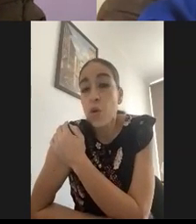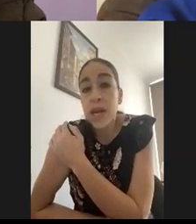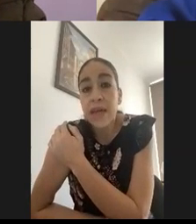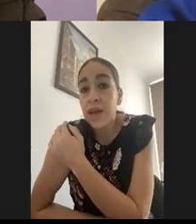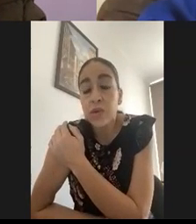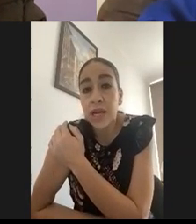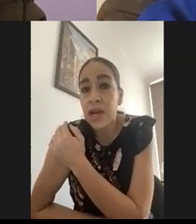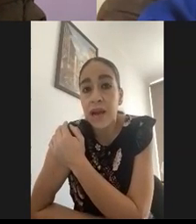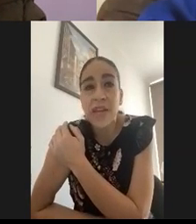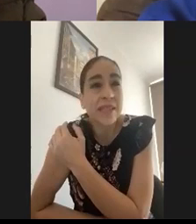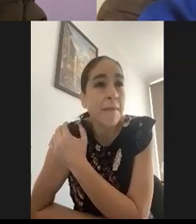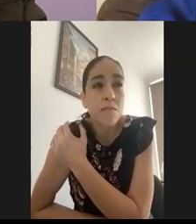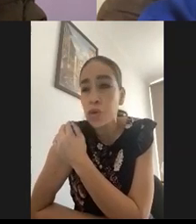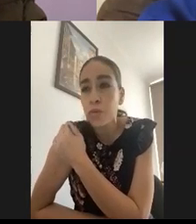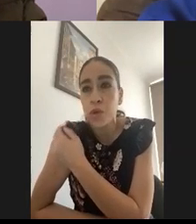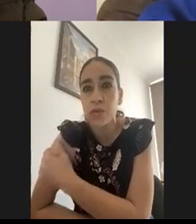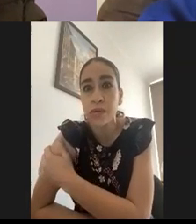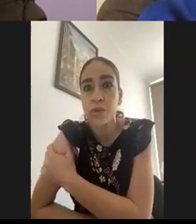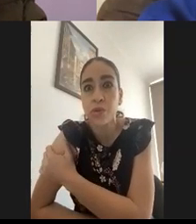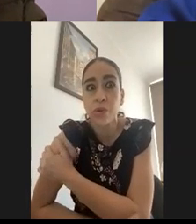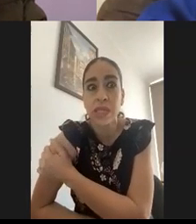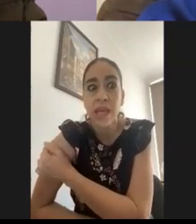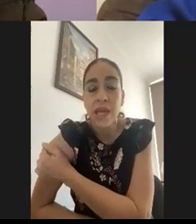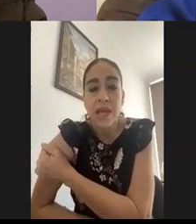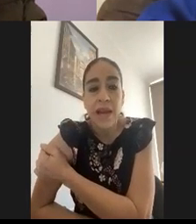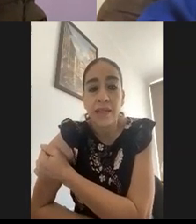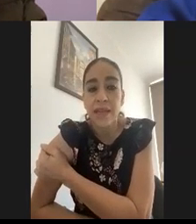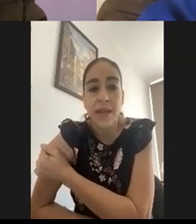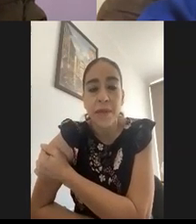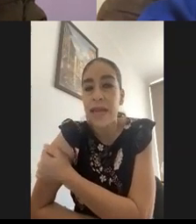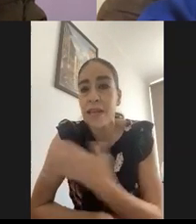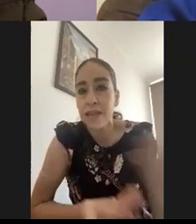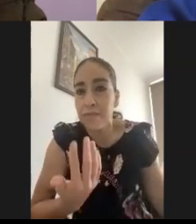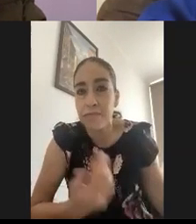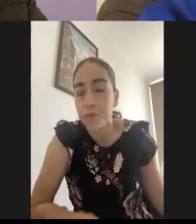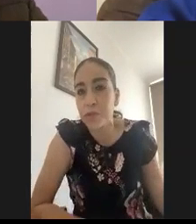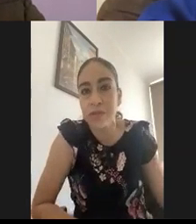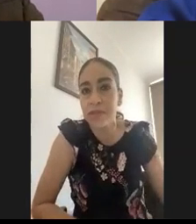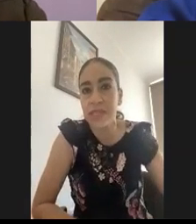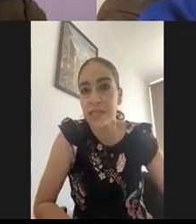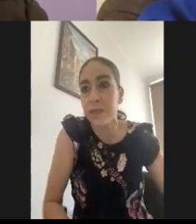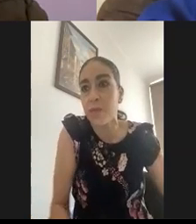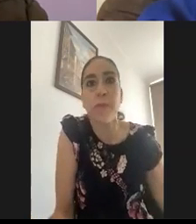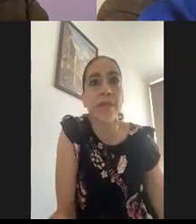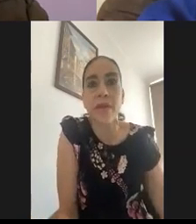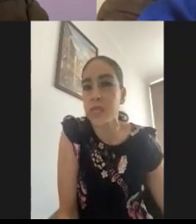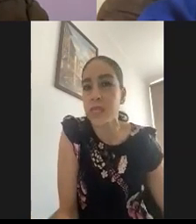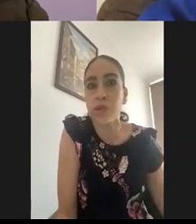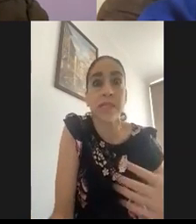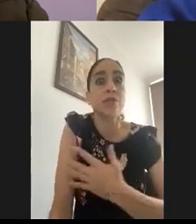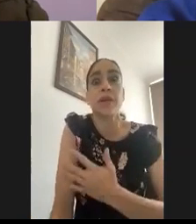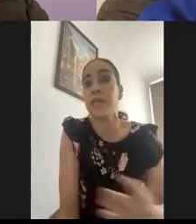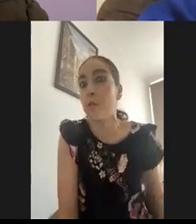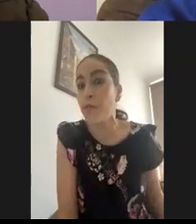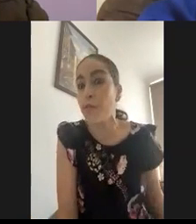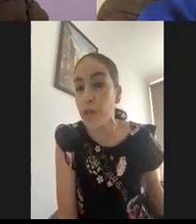no hay nada, o sea, falta mucho, mucho a las nuevas construcciones. La gente viene y, pues, sí, sí están muy padre algunas cosas y